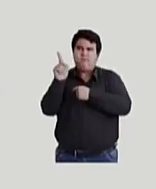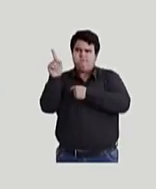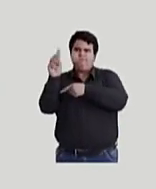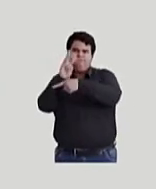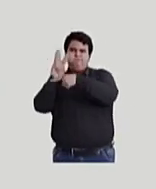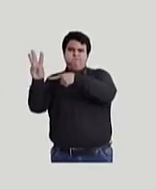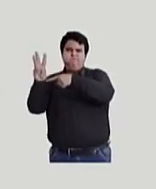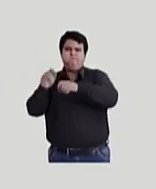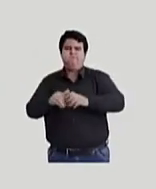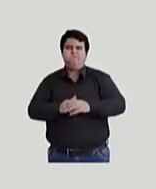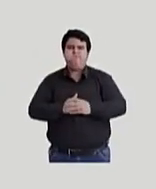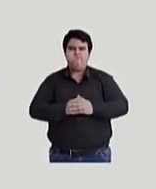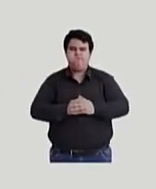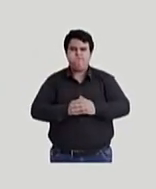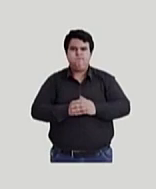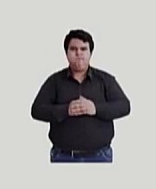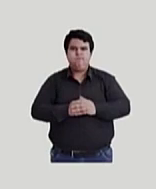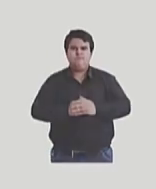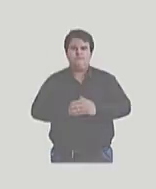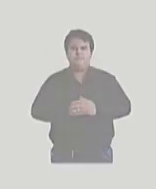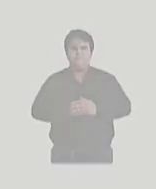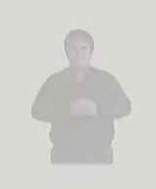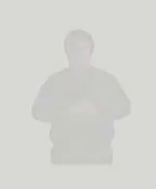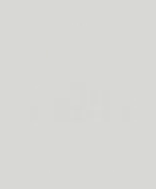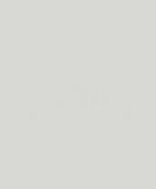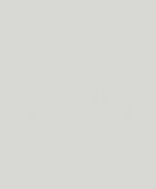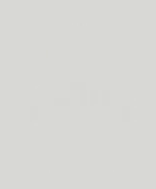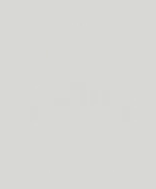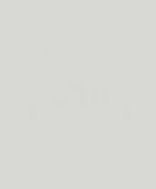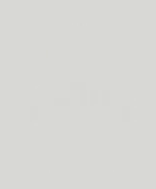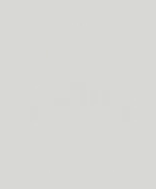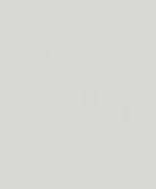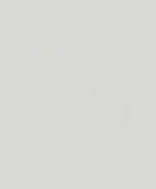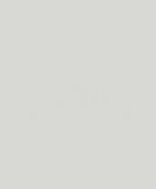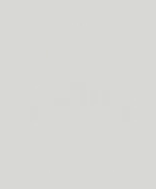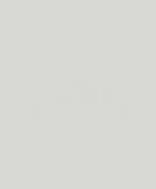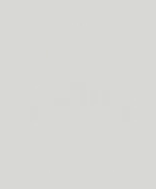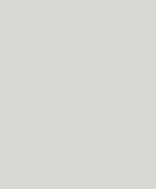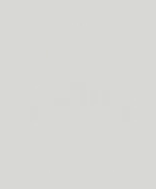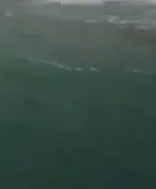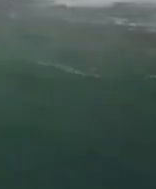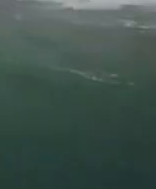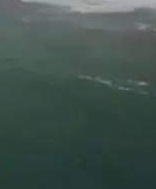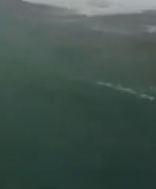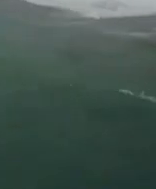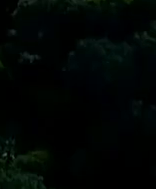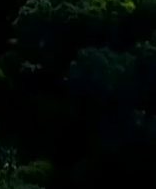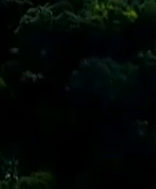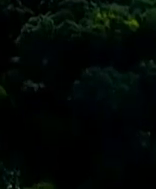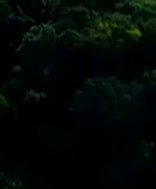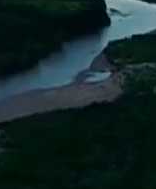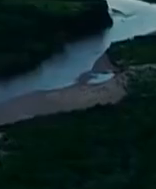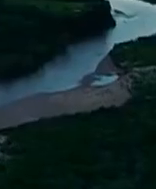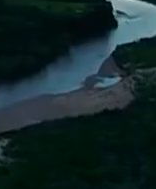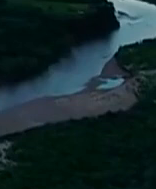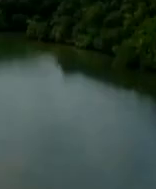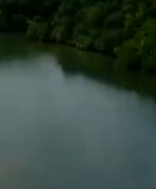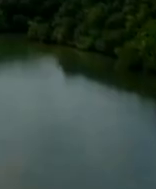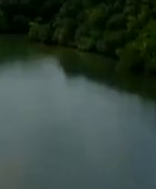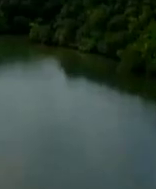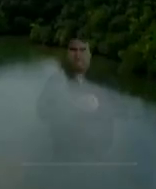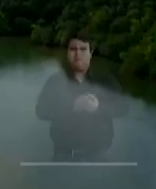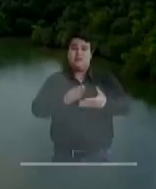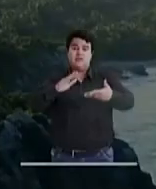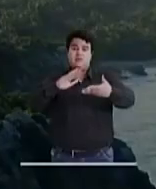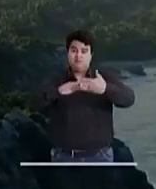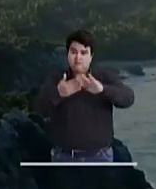es su producto, su valor, de cómo pues también cambiar ciertas narrativas, como les decía ahora, no solo es contarlo diferente